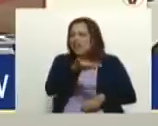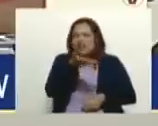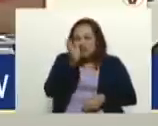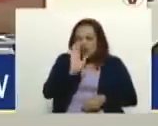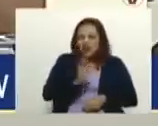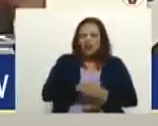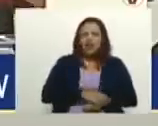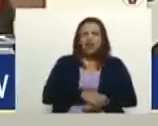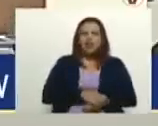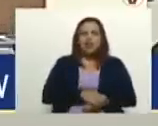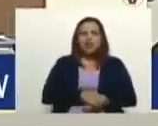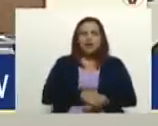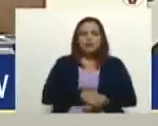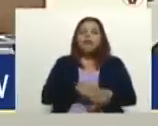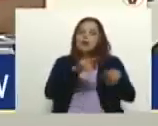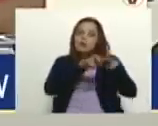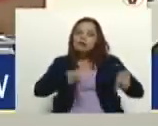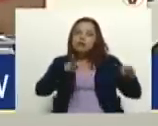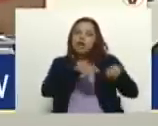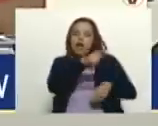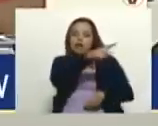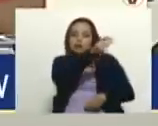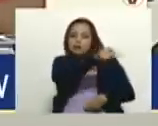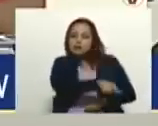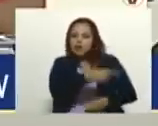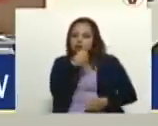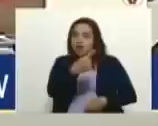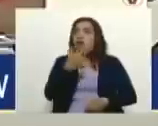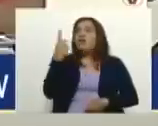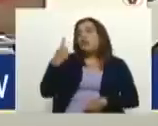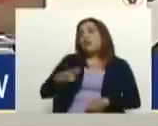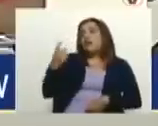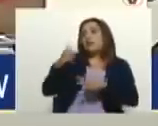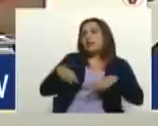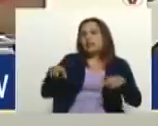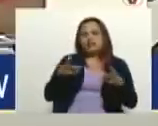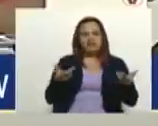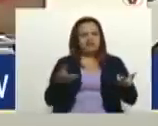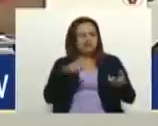Eso sí es como para investigarse. Muy raro es eso.